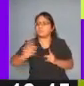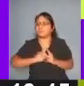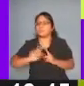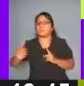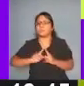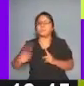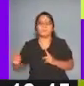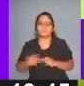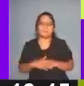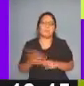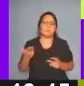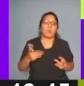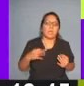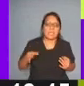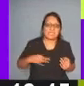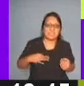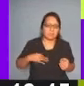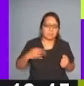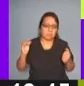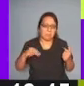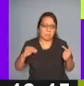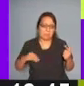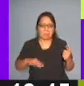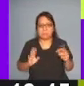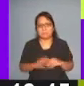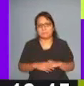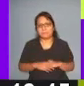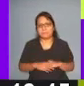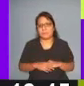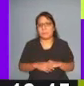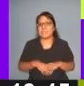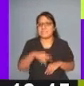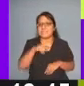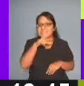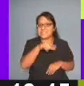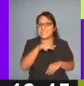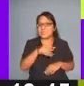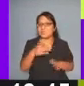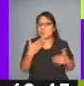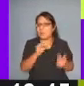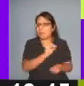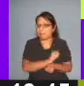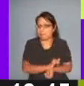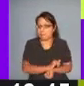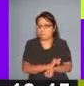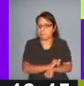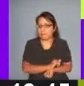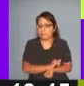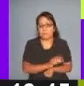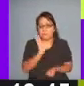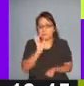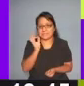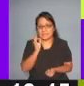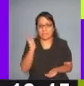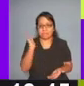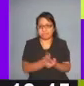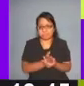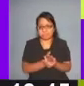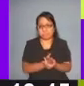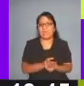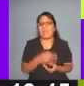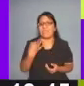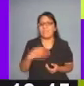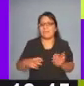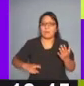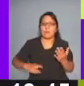corresponden, civiles, etcétera. Si por el contrario es delito, algo que no se hacía, es delito y el funcionario tiene que